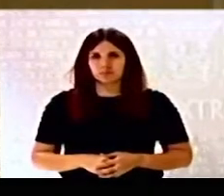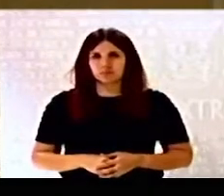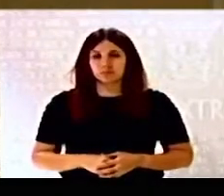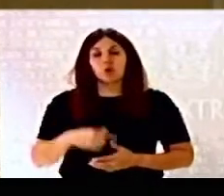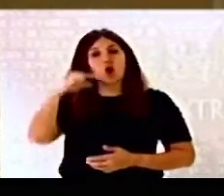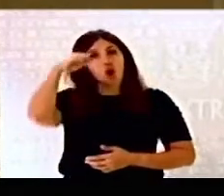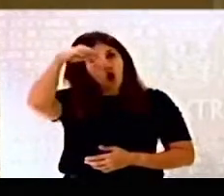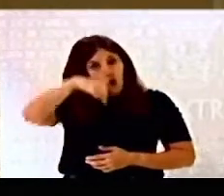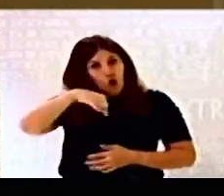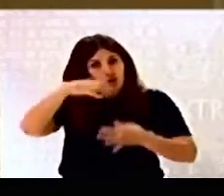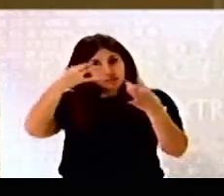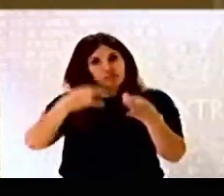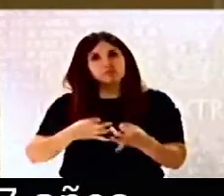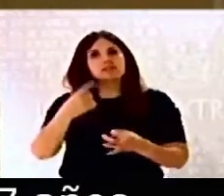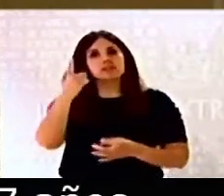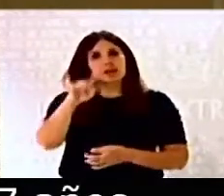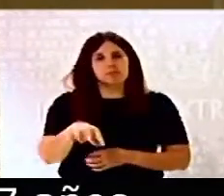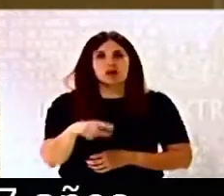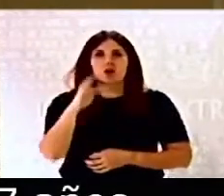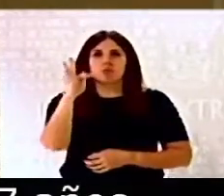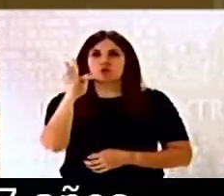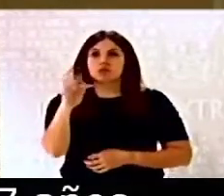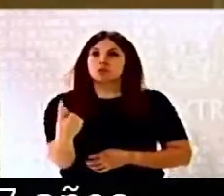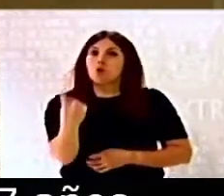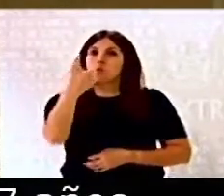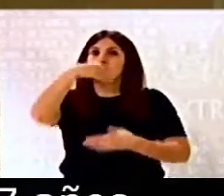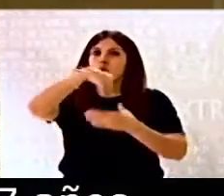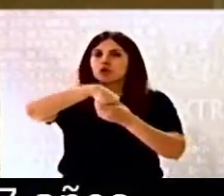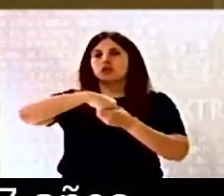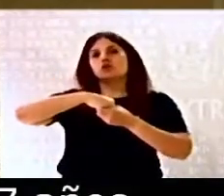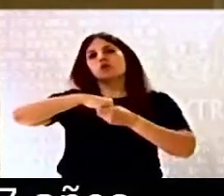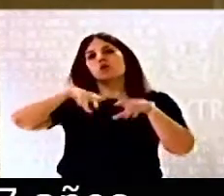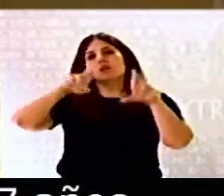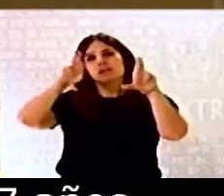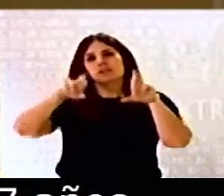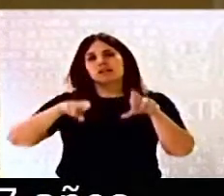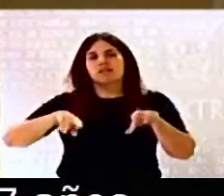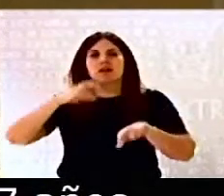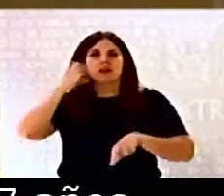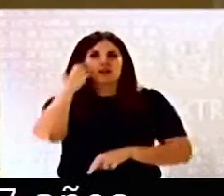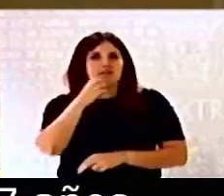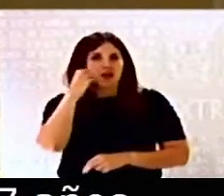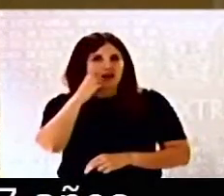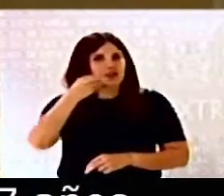Y hoy ha dado un positivo en la residencia Juan Carlos Rodríguez Ibarra de la localidad.